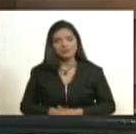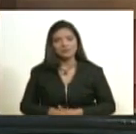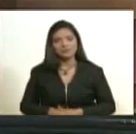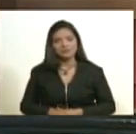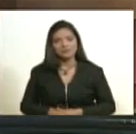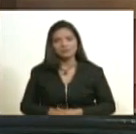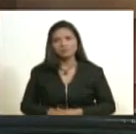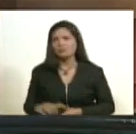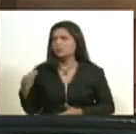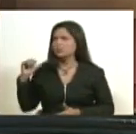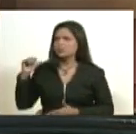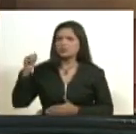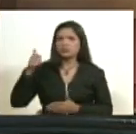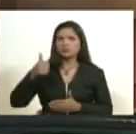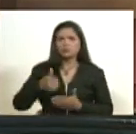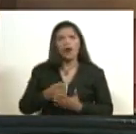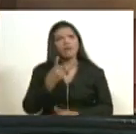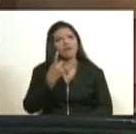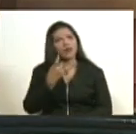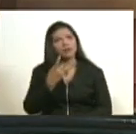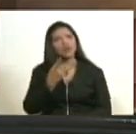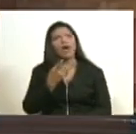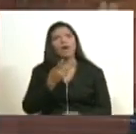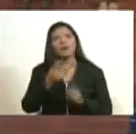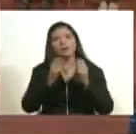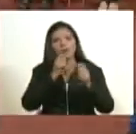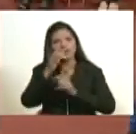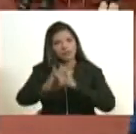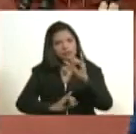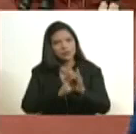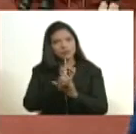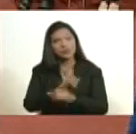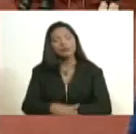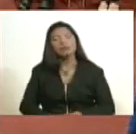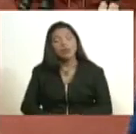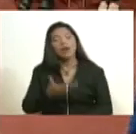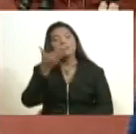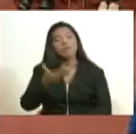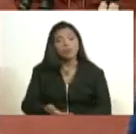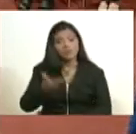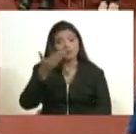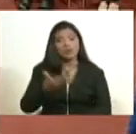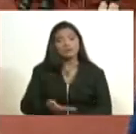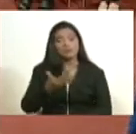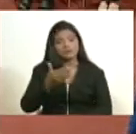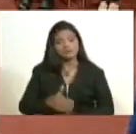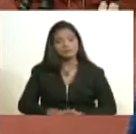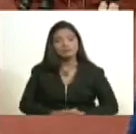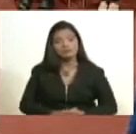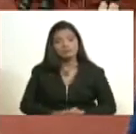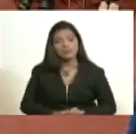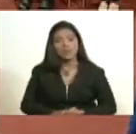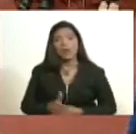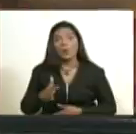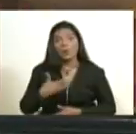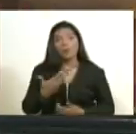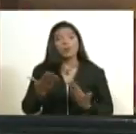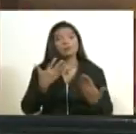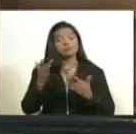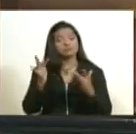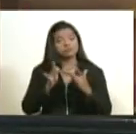Tenemos tiempo que no hacíamos una rueda de prensa internacional y es muy importante para poder